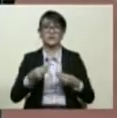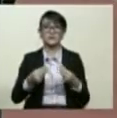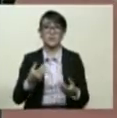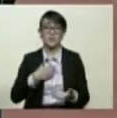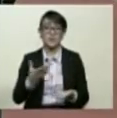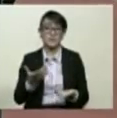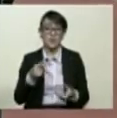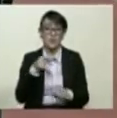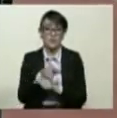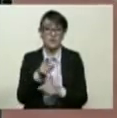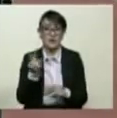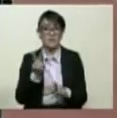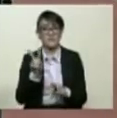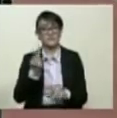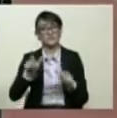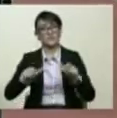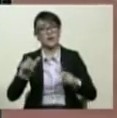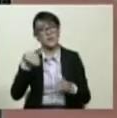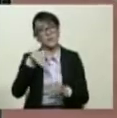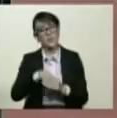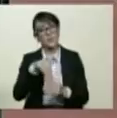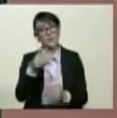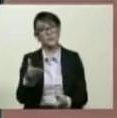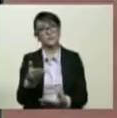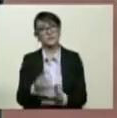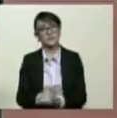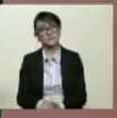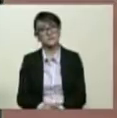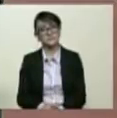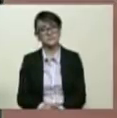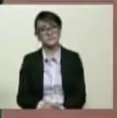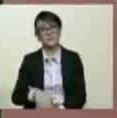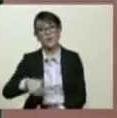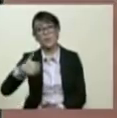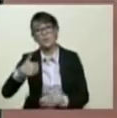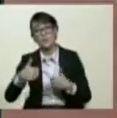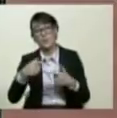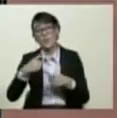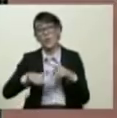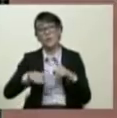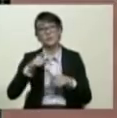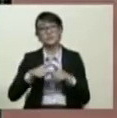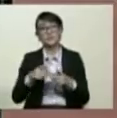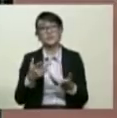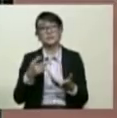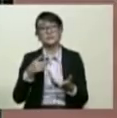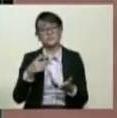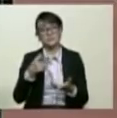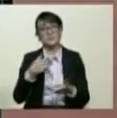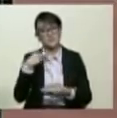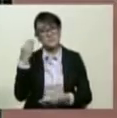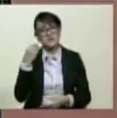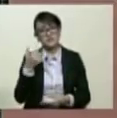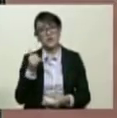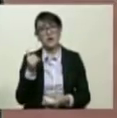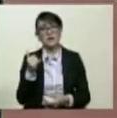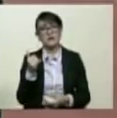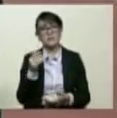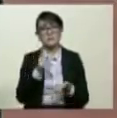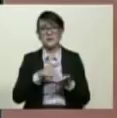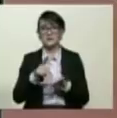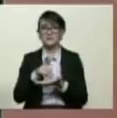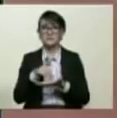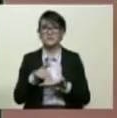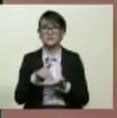a los venezolanos y a las venezolanas a que voten por un candidato o por otro. Nosotros creemos que va a haber una muy amplia participación en las elecciones